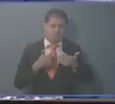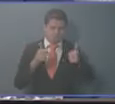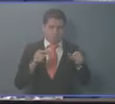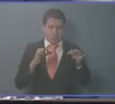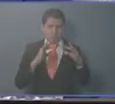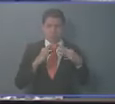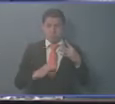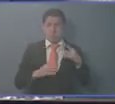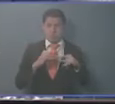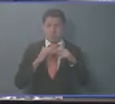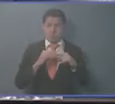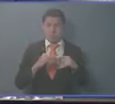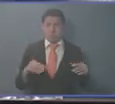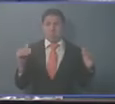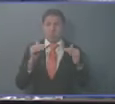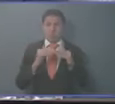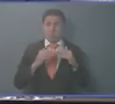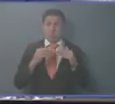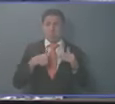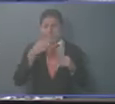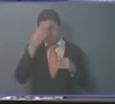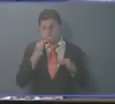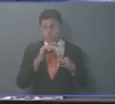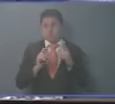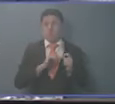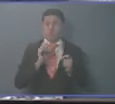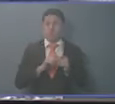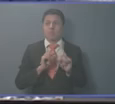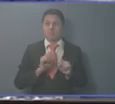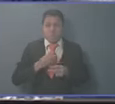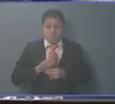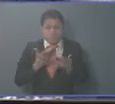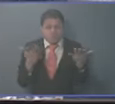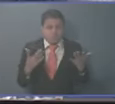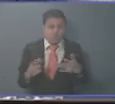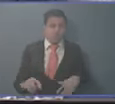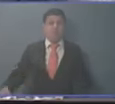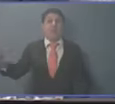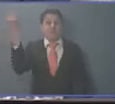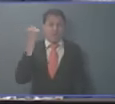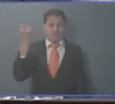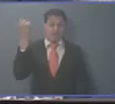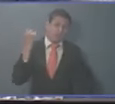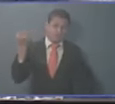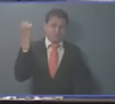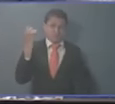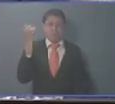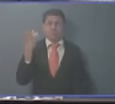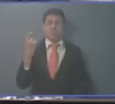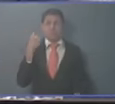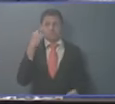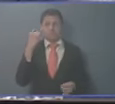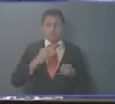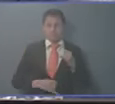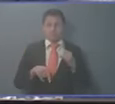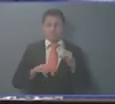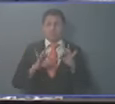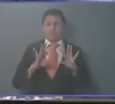especial. Y también creo oportuno decir que es importante que al finalizar